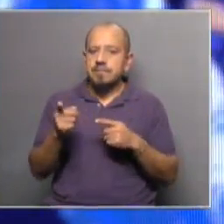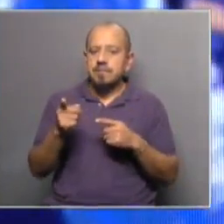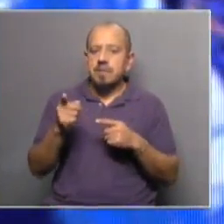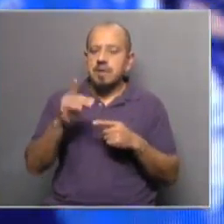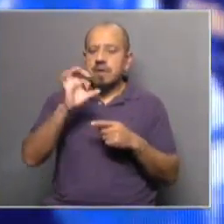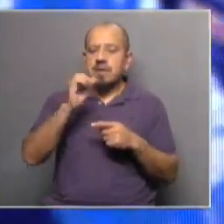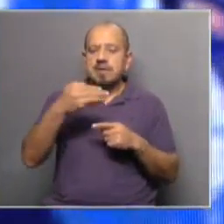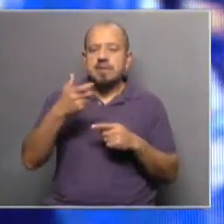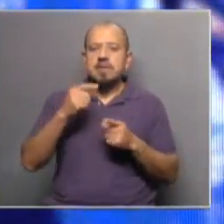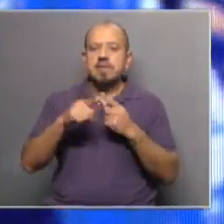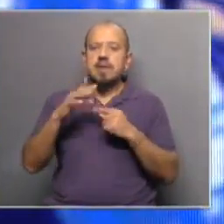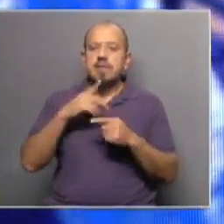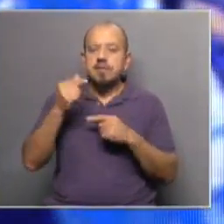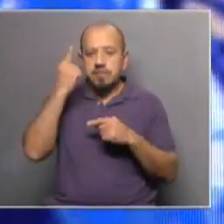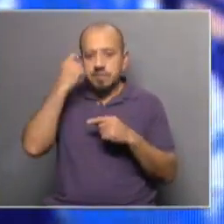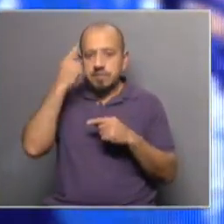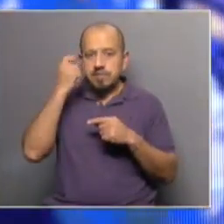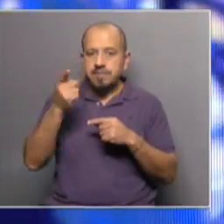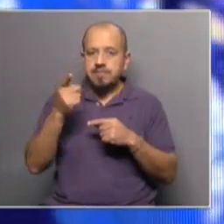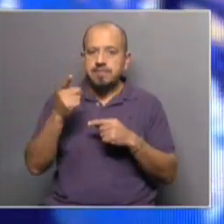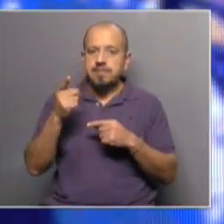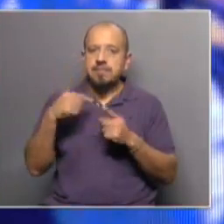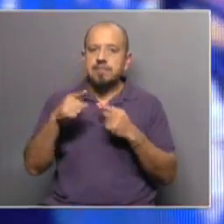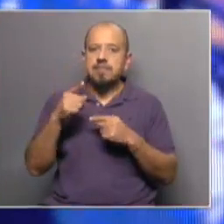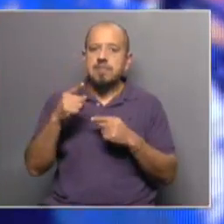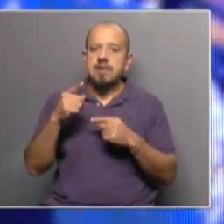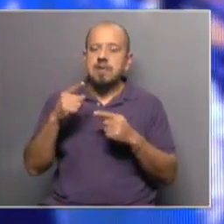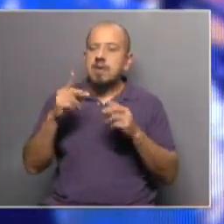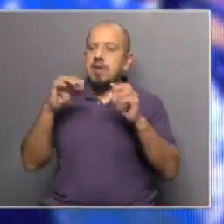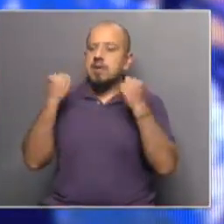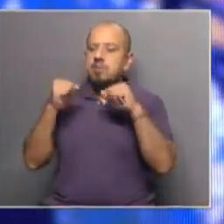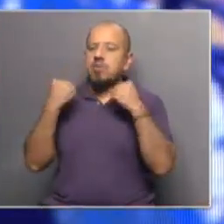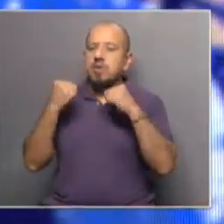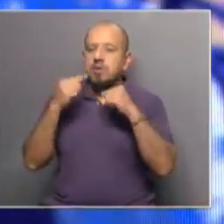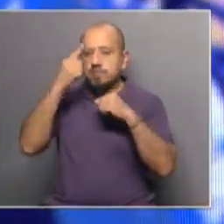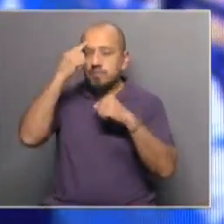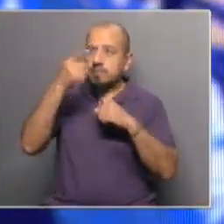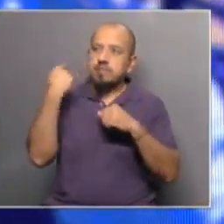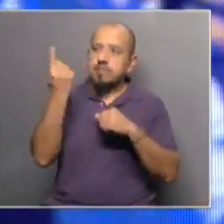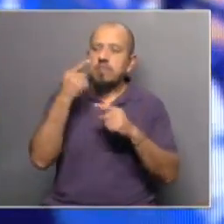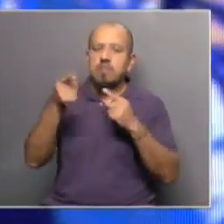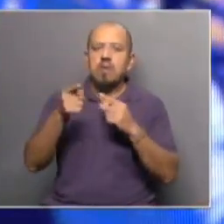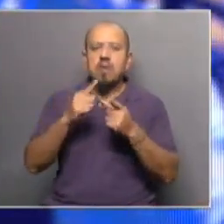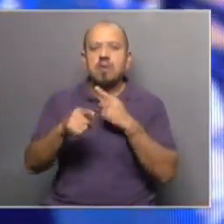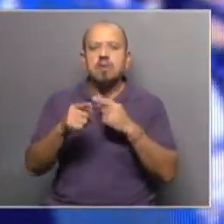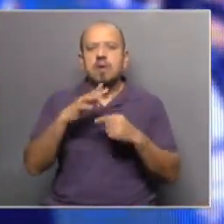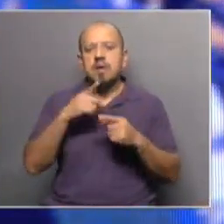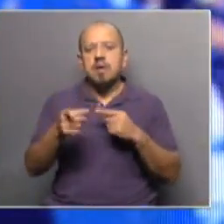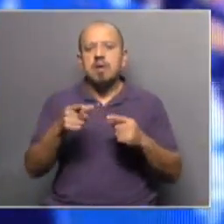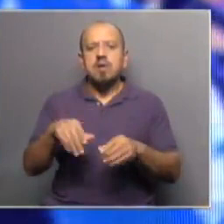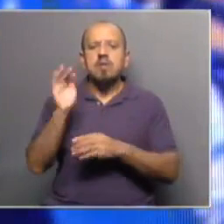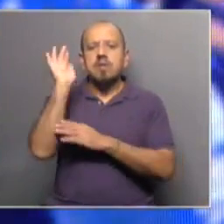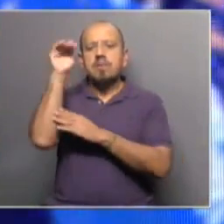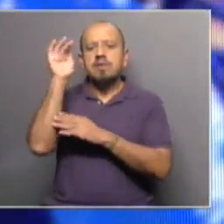muy interesante también en el análisis de los fenómenos deportivos internacionales, locales, de